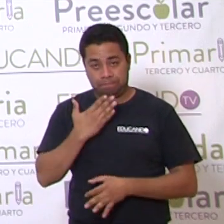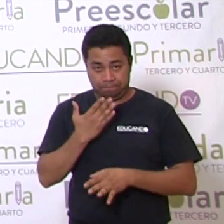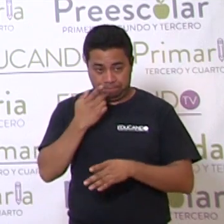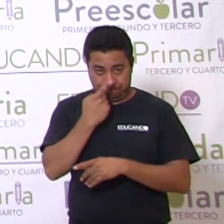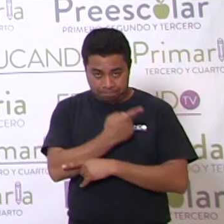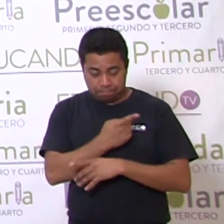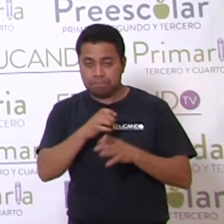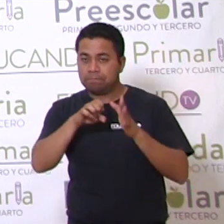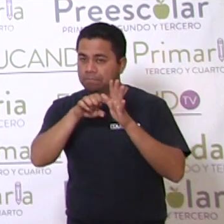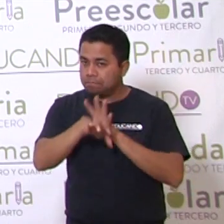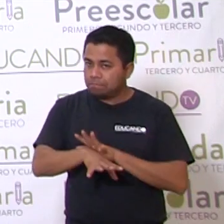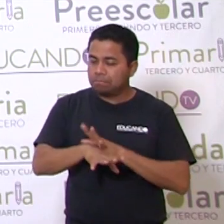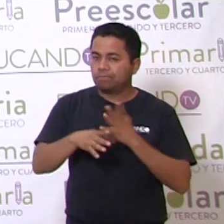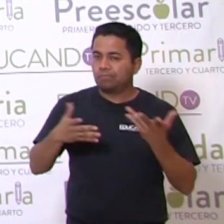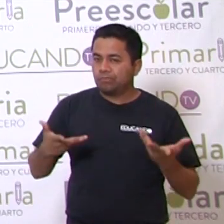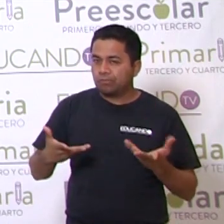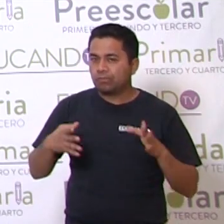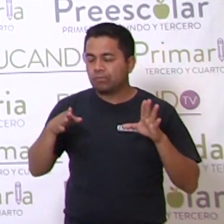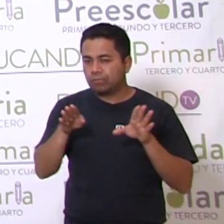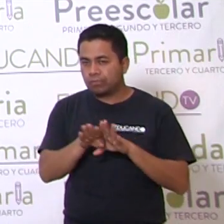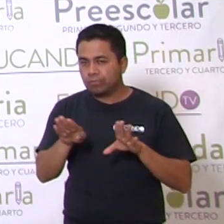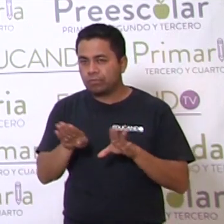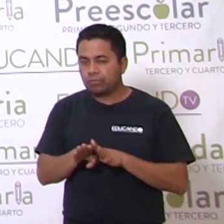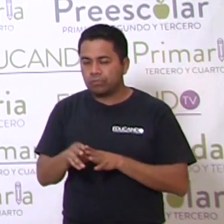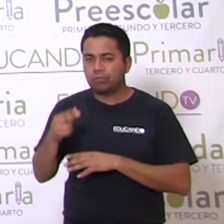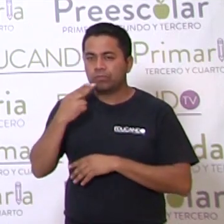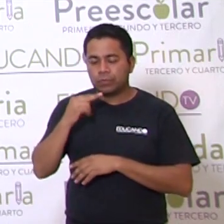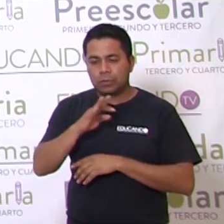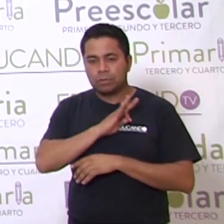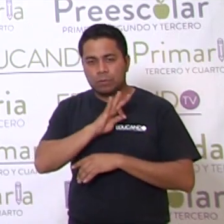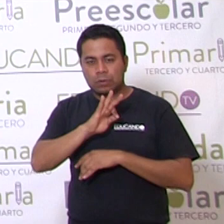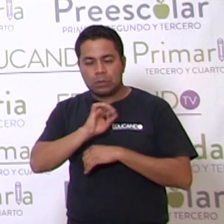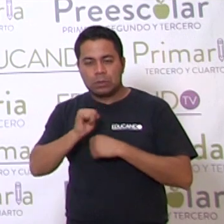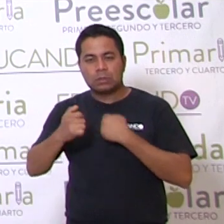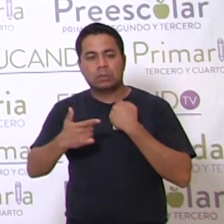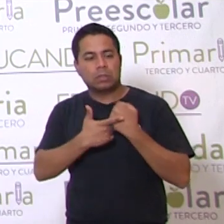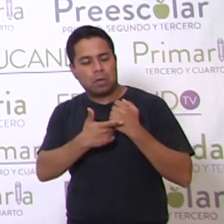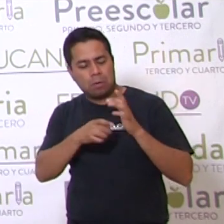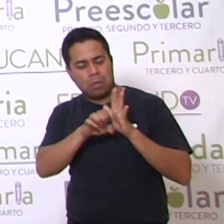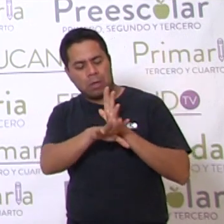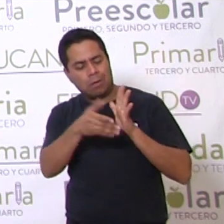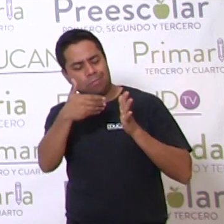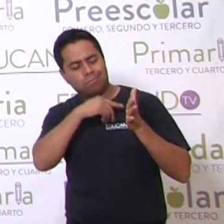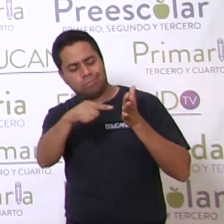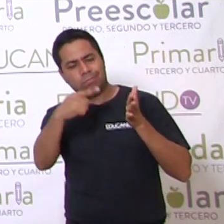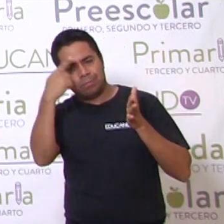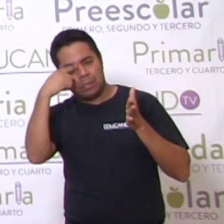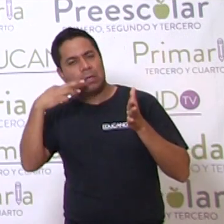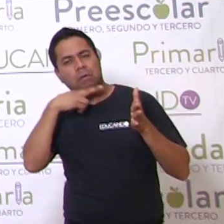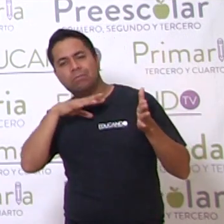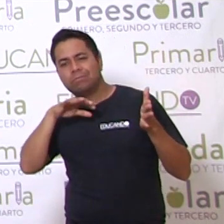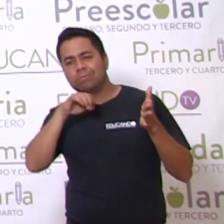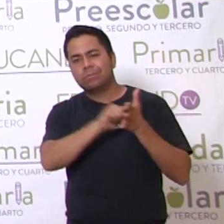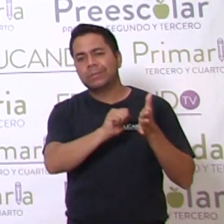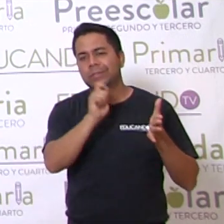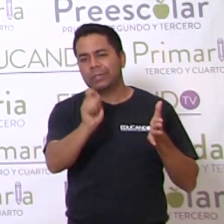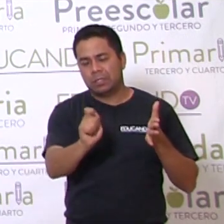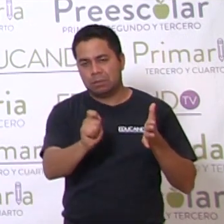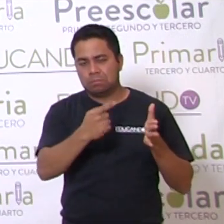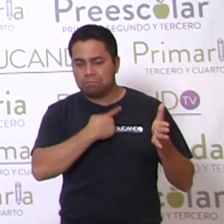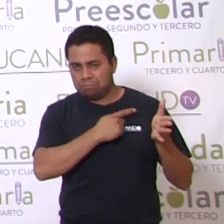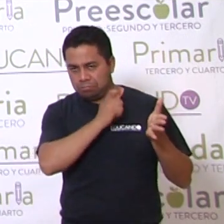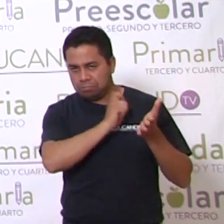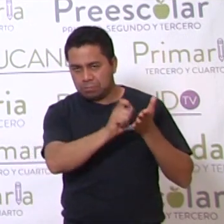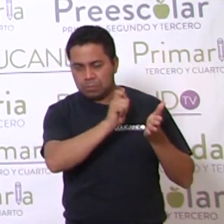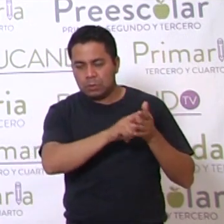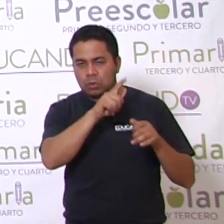parte cómo vamos a poder tener algún ejemplo que nos haga referencia a esto. Y lo voy a anotar